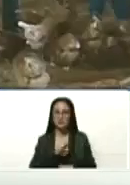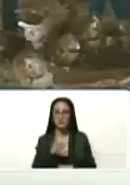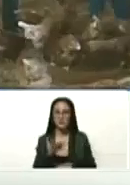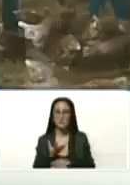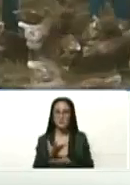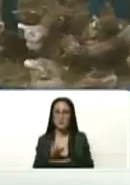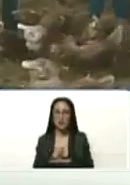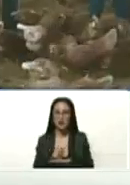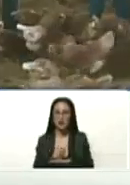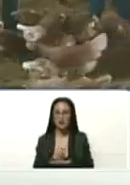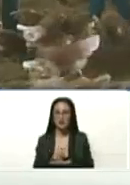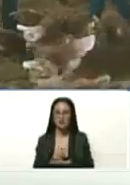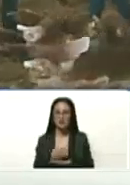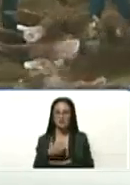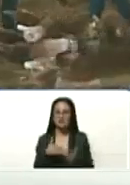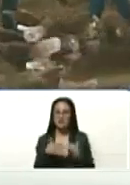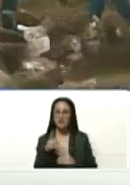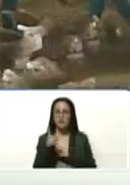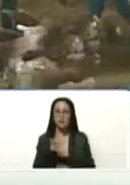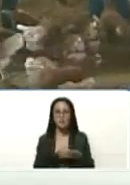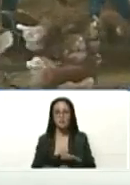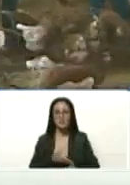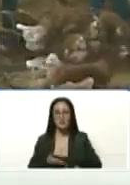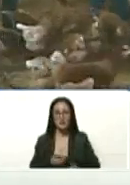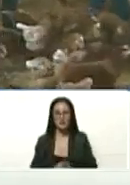en esta zona. Casi más de 1 millón